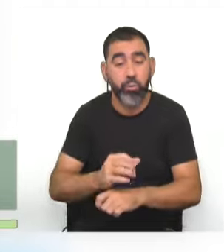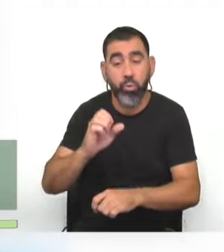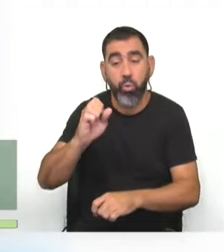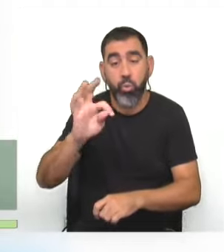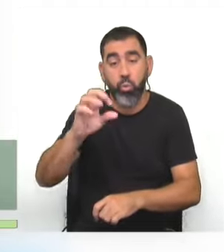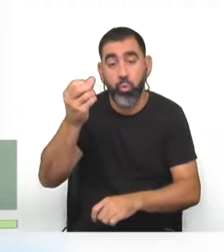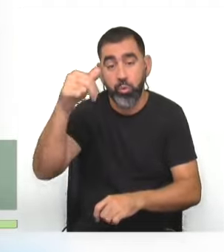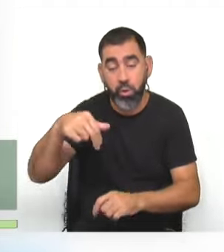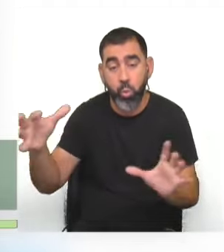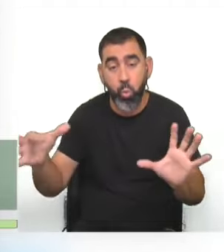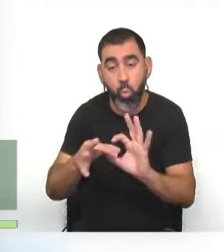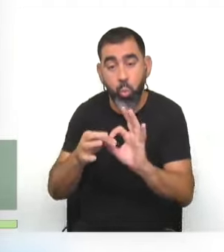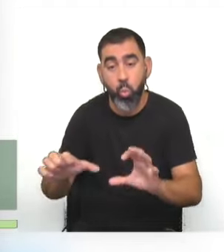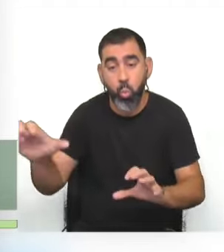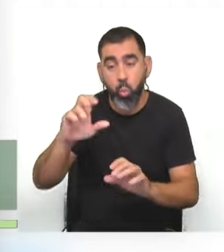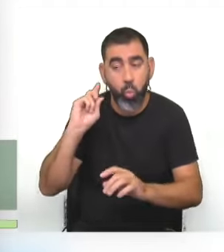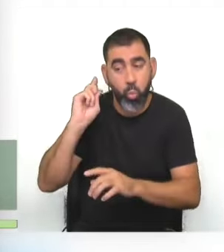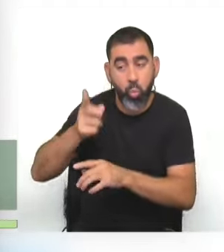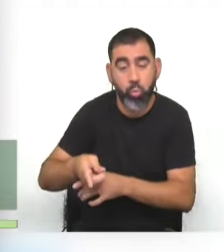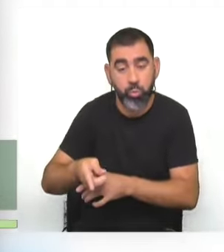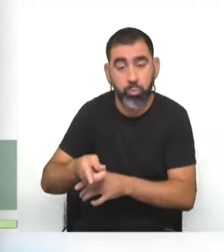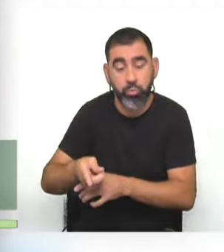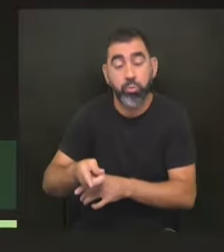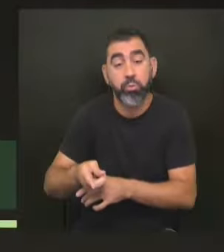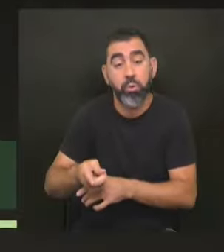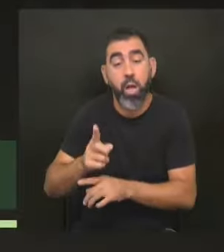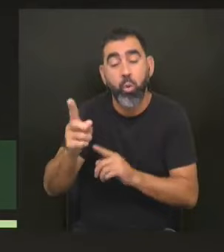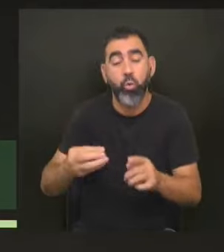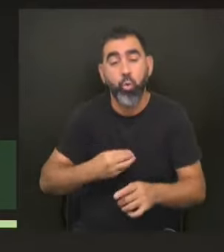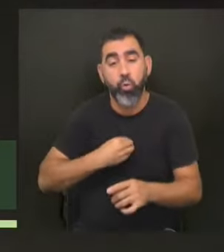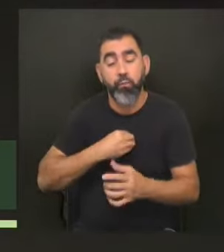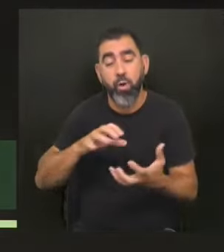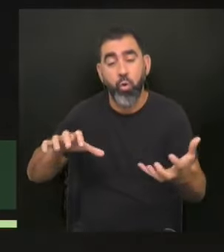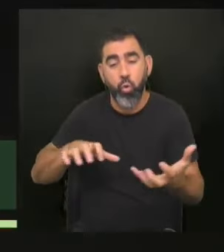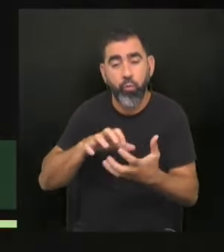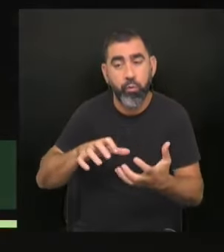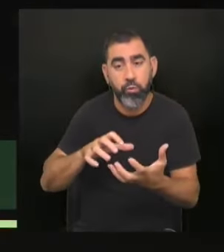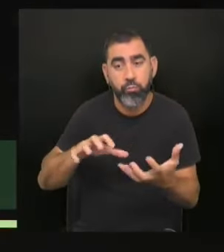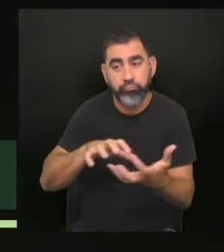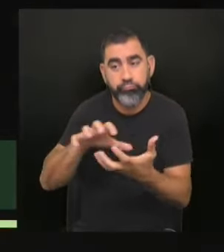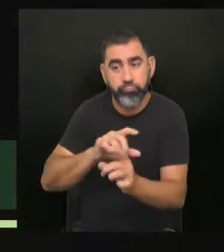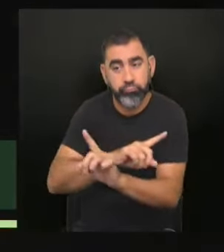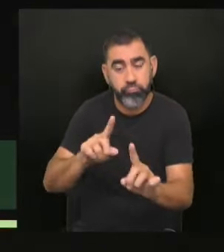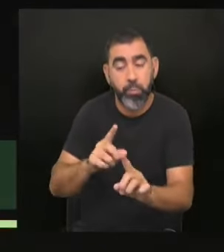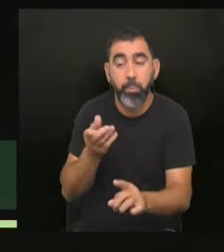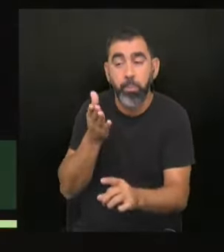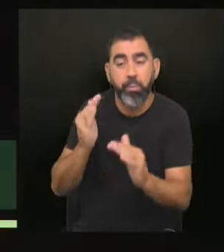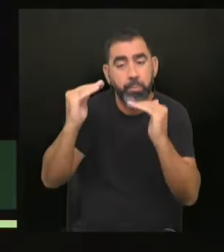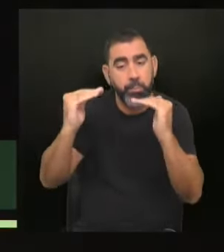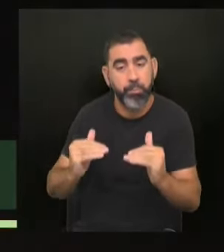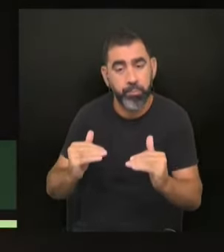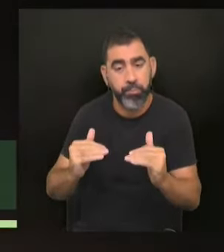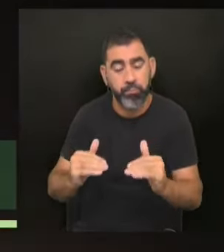Unión Europea han condenado la agresión la alianza atlántica Confío en que el conflicto no se descontrole y pidió la moderación a las